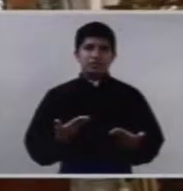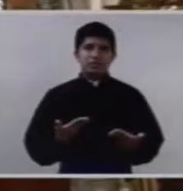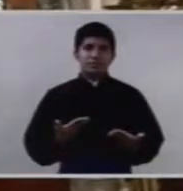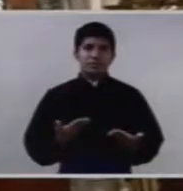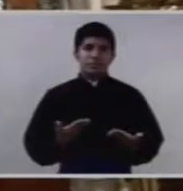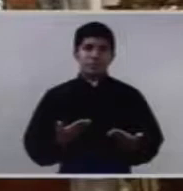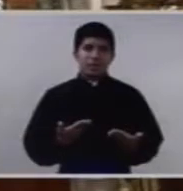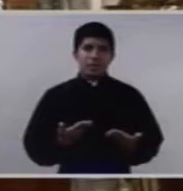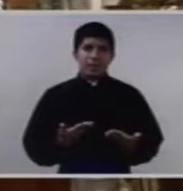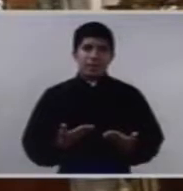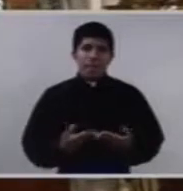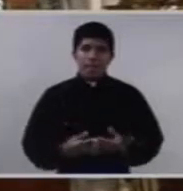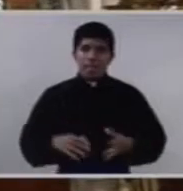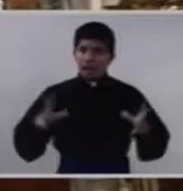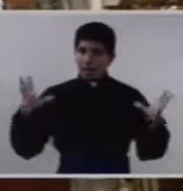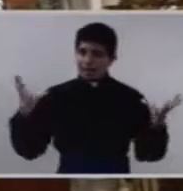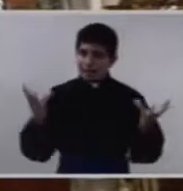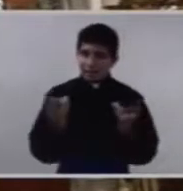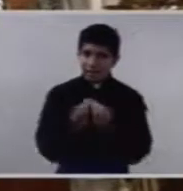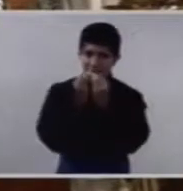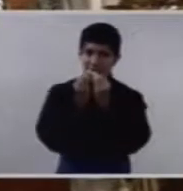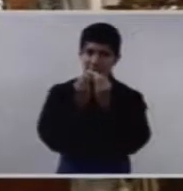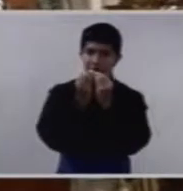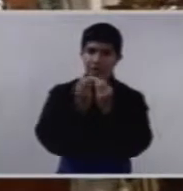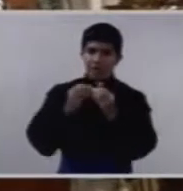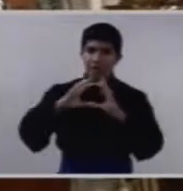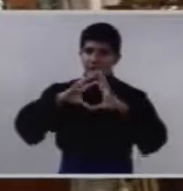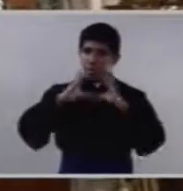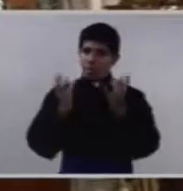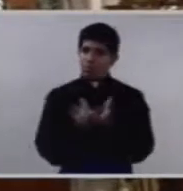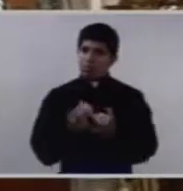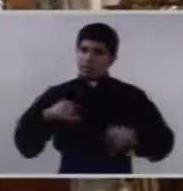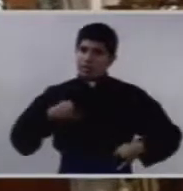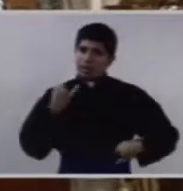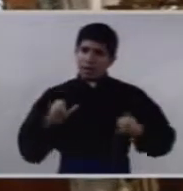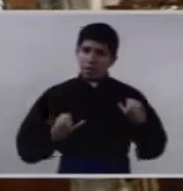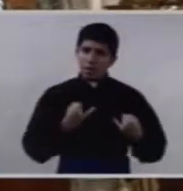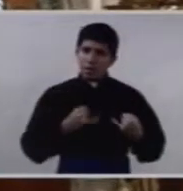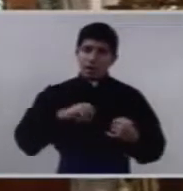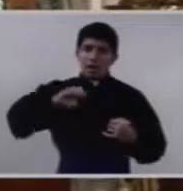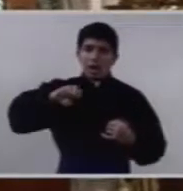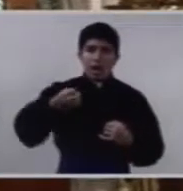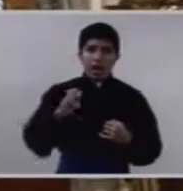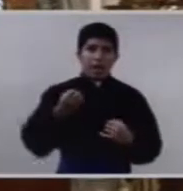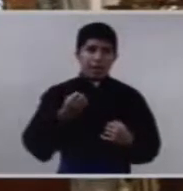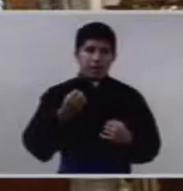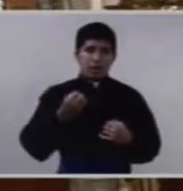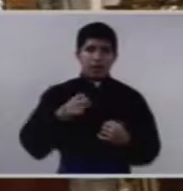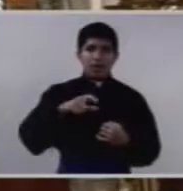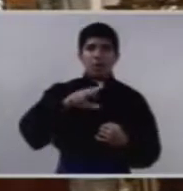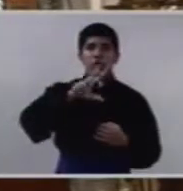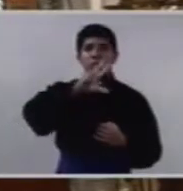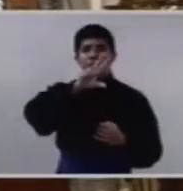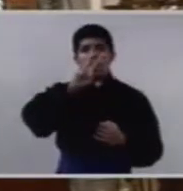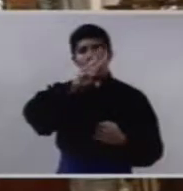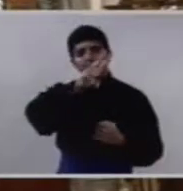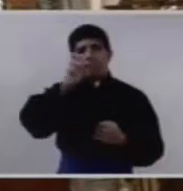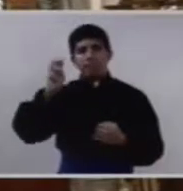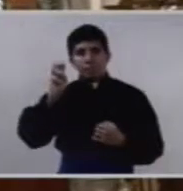a la Jornada Mundial de la Juventud en enero del